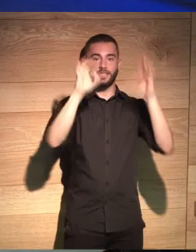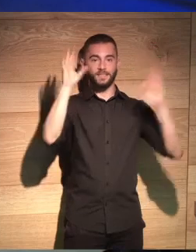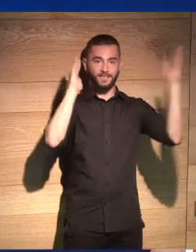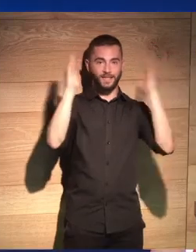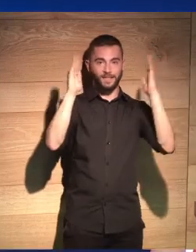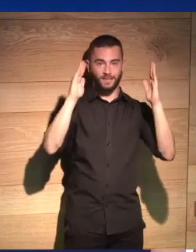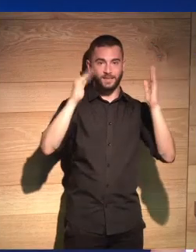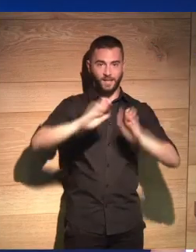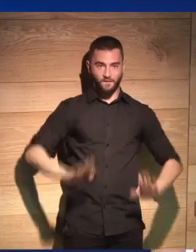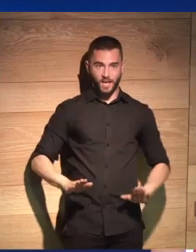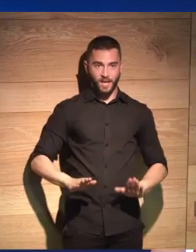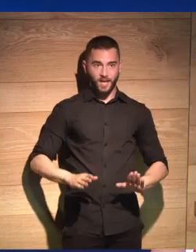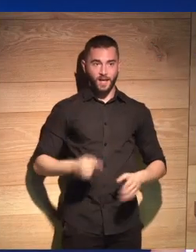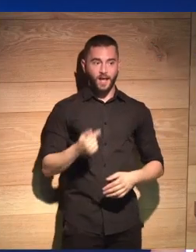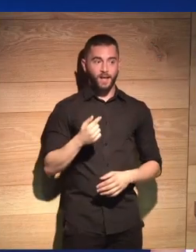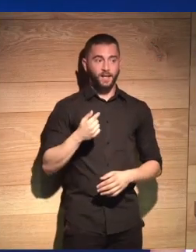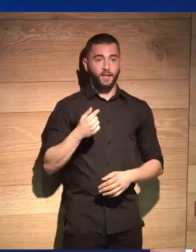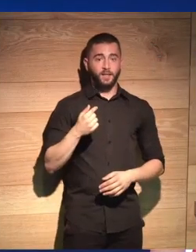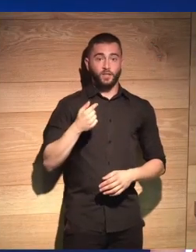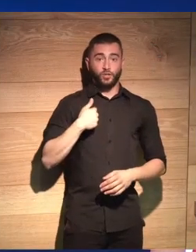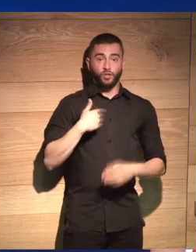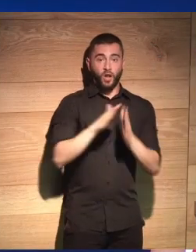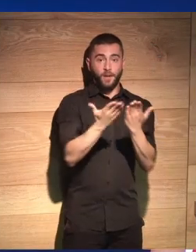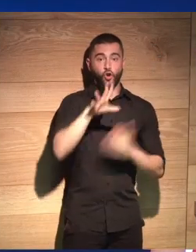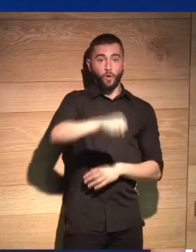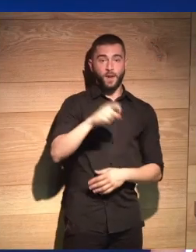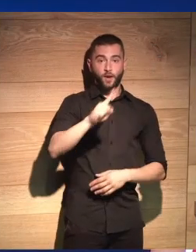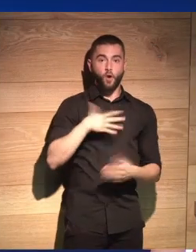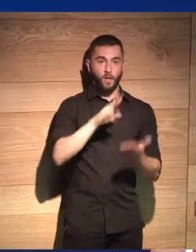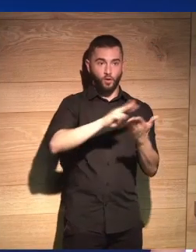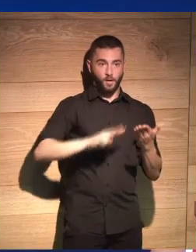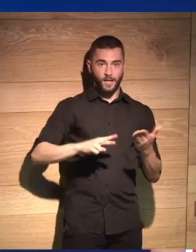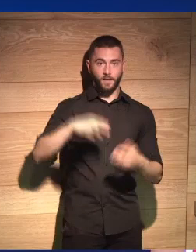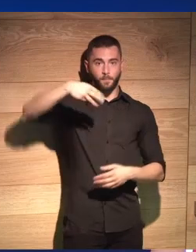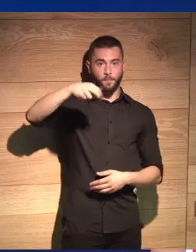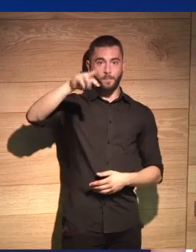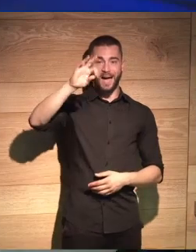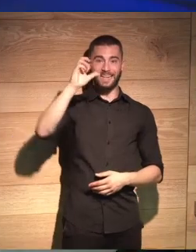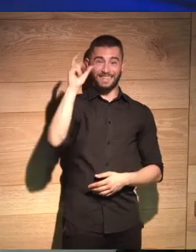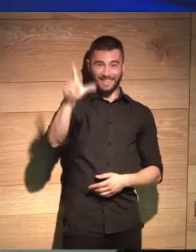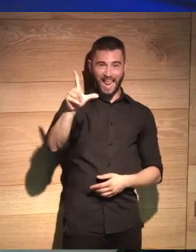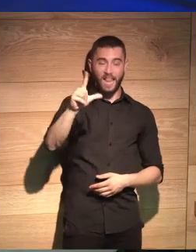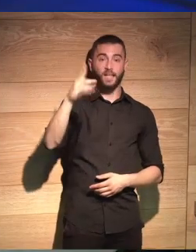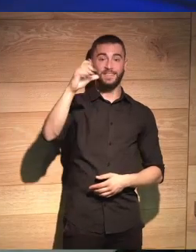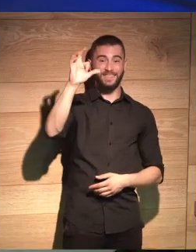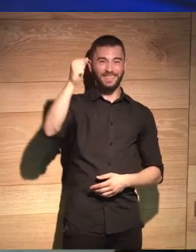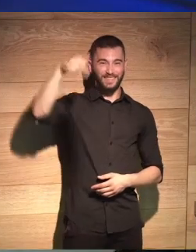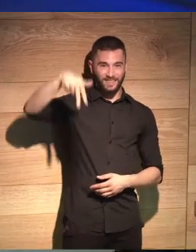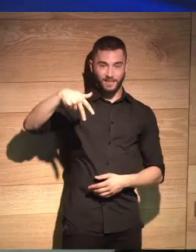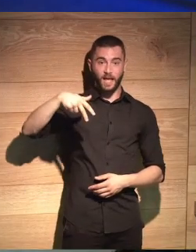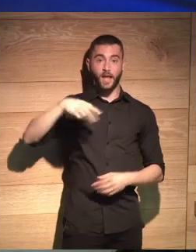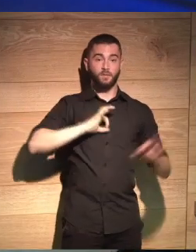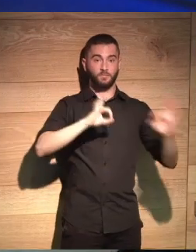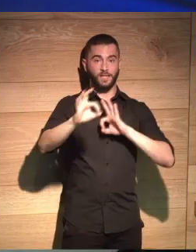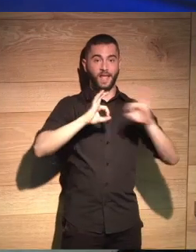Leo casualmente en una librería y no puedo comprar el libro, que Marcel Duchamp asistió a una representación